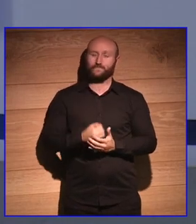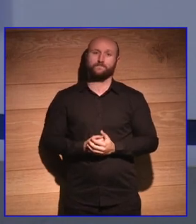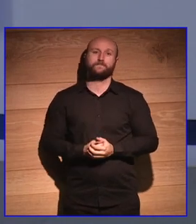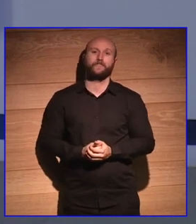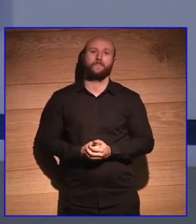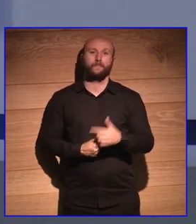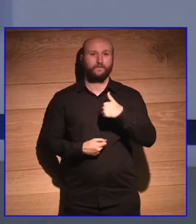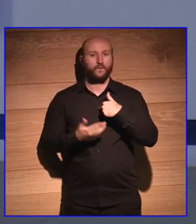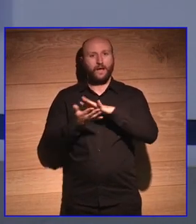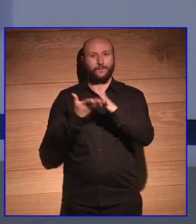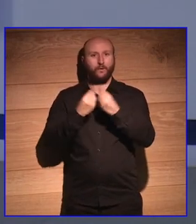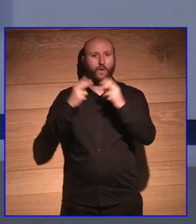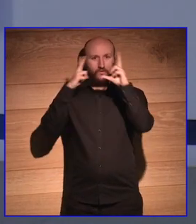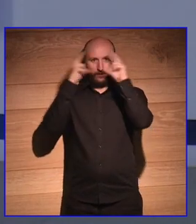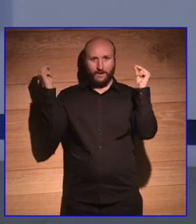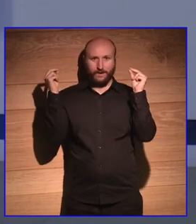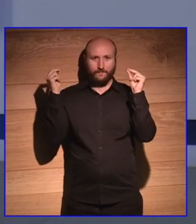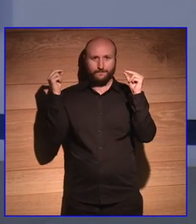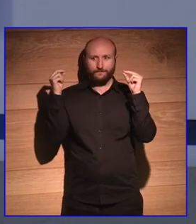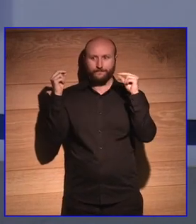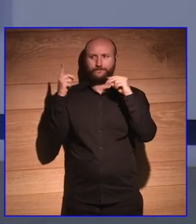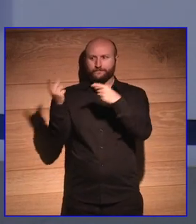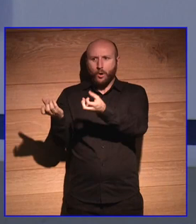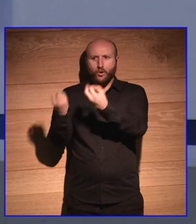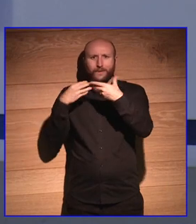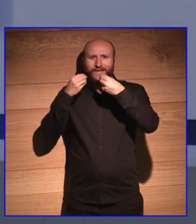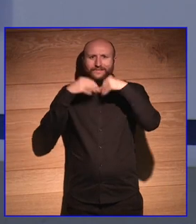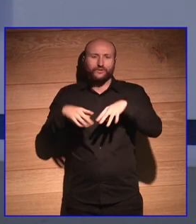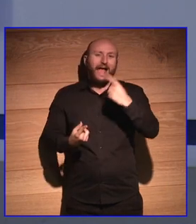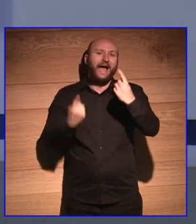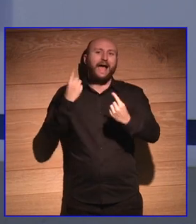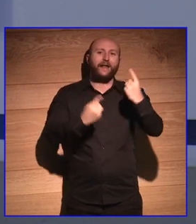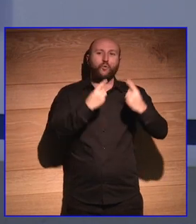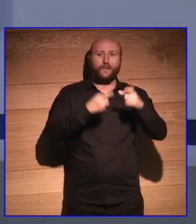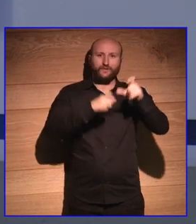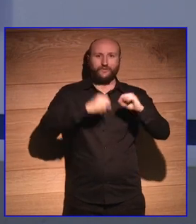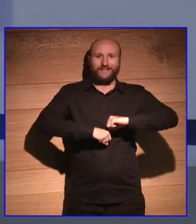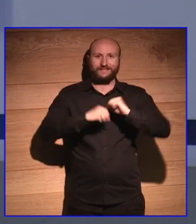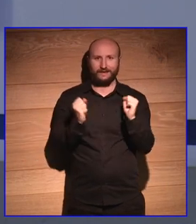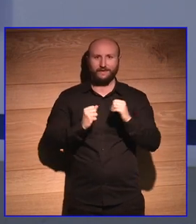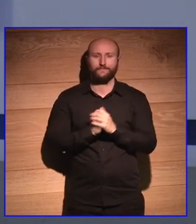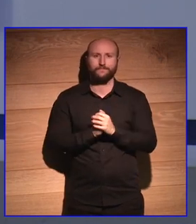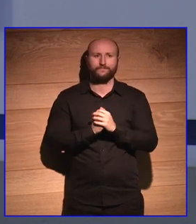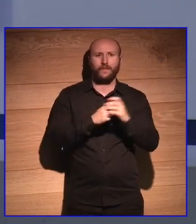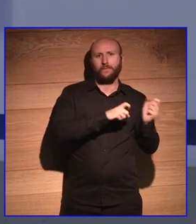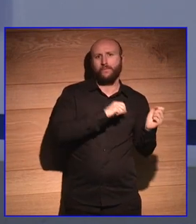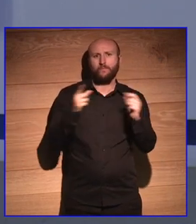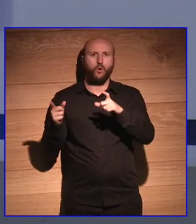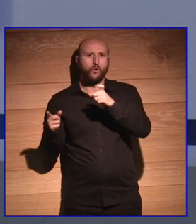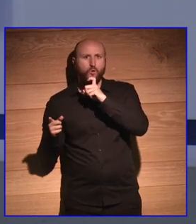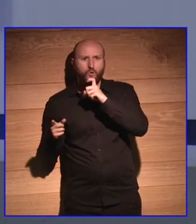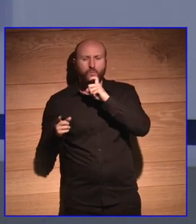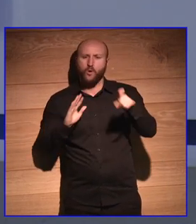yo hablaba con las enfermeras ellas me contaban la historia de algunas de las internas como había llegado allí y relativamente